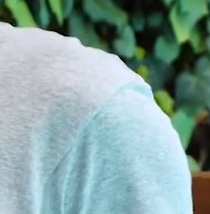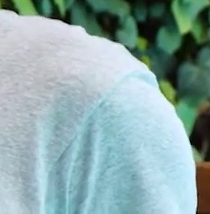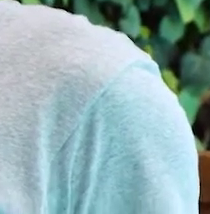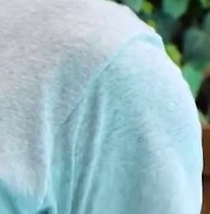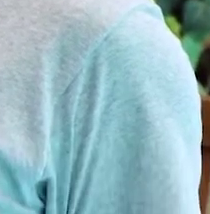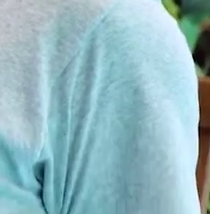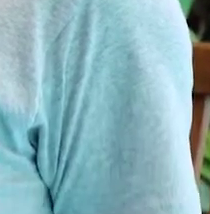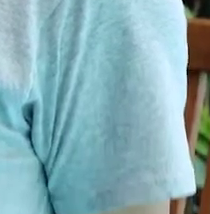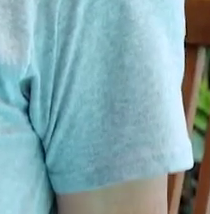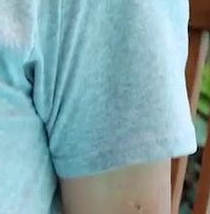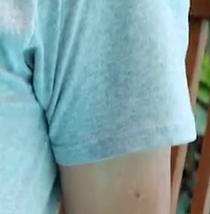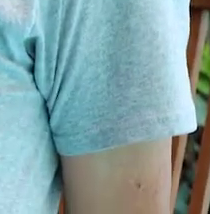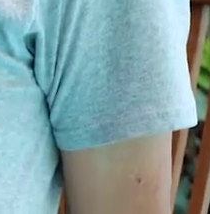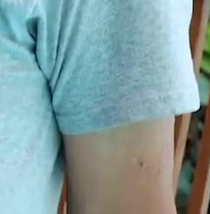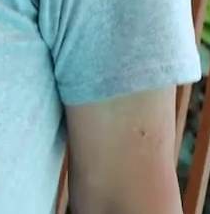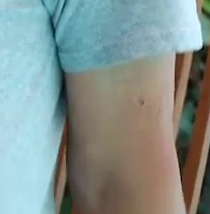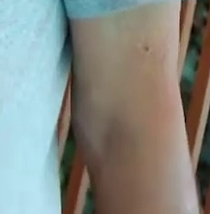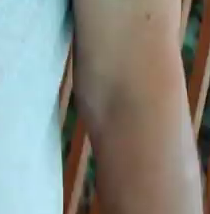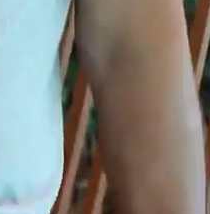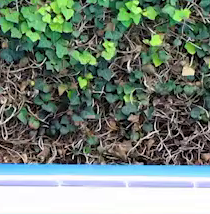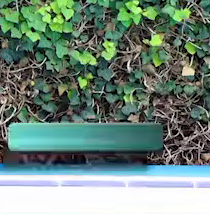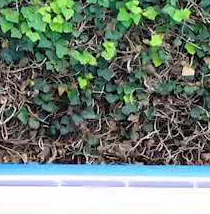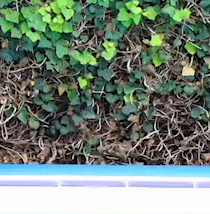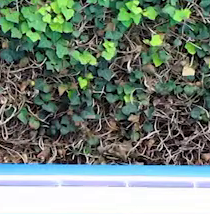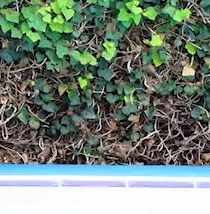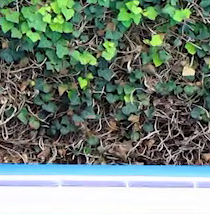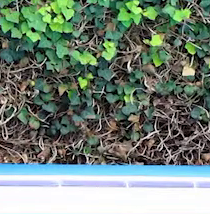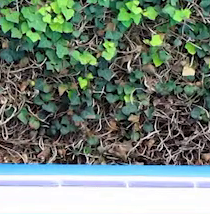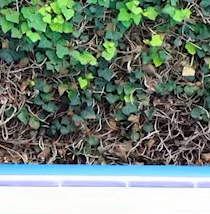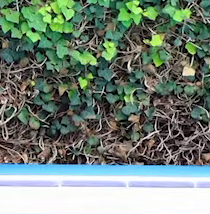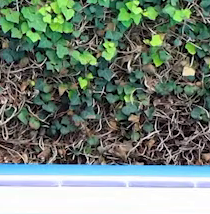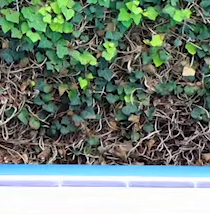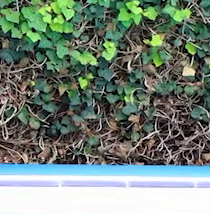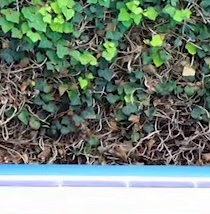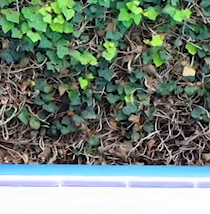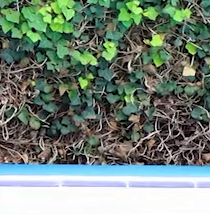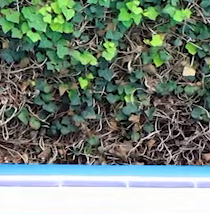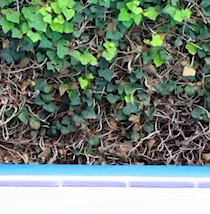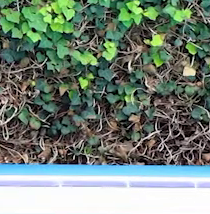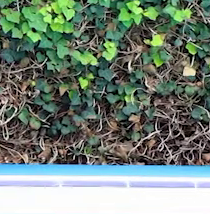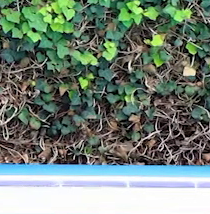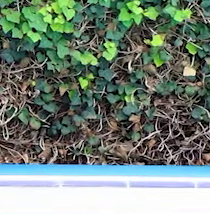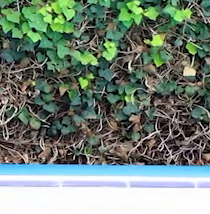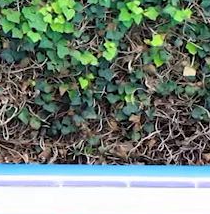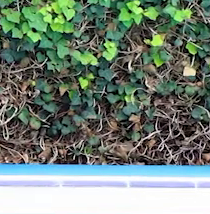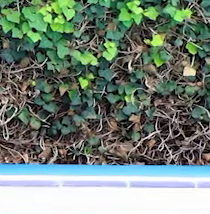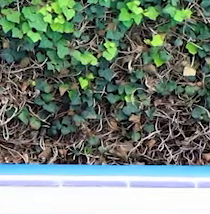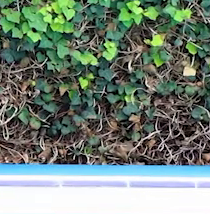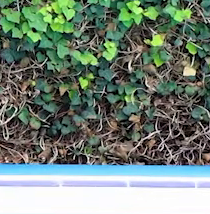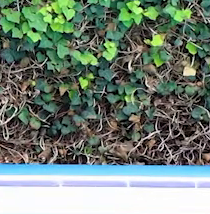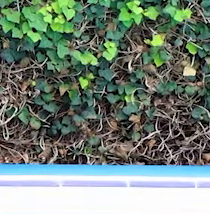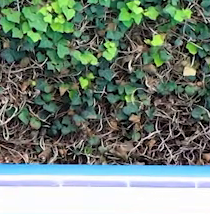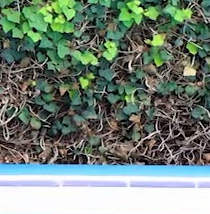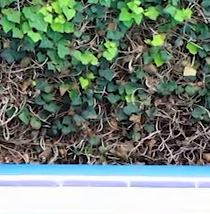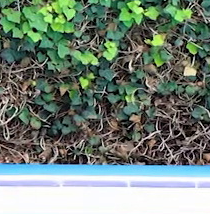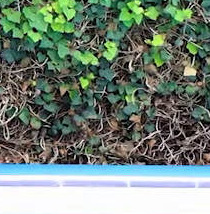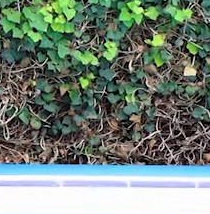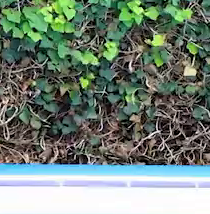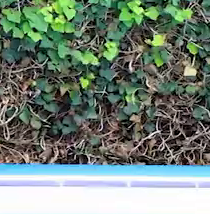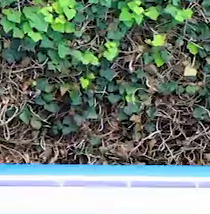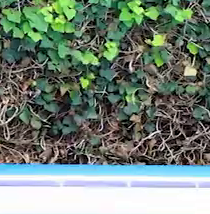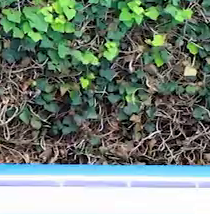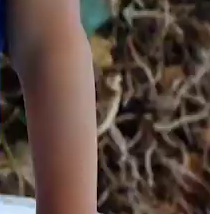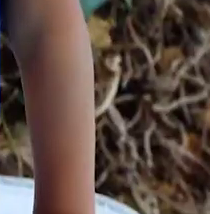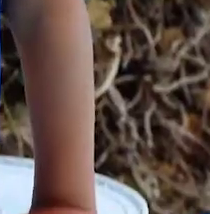si estuvieras sentado. Muy bien. Ok, y ahí tomamos la posición, nos sentamos, ponemos nuestras manos bien